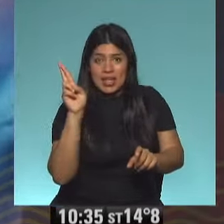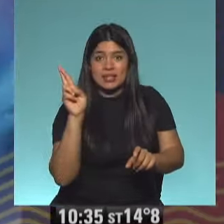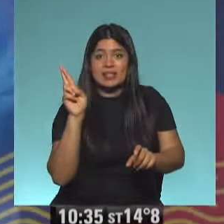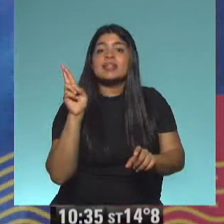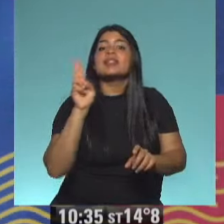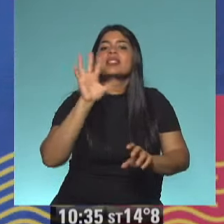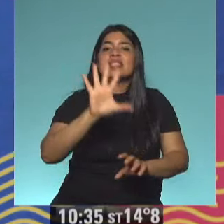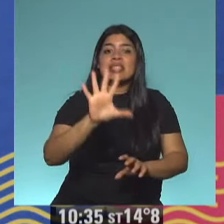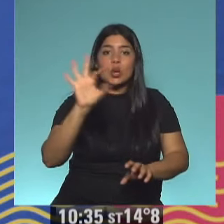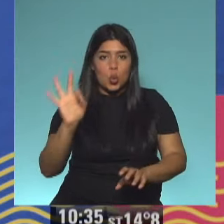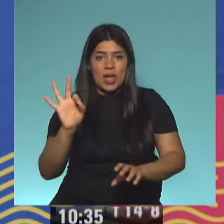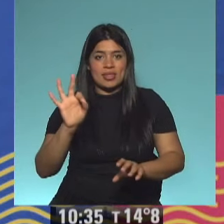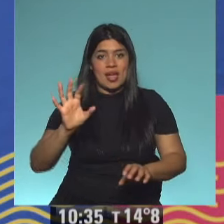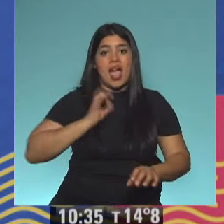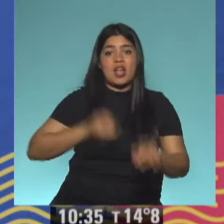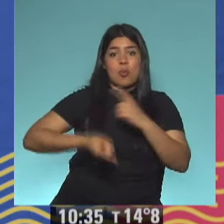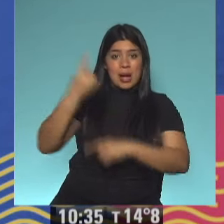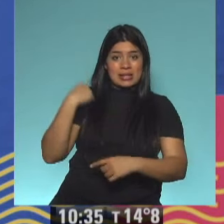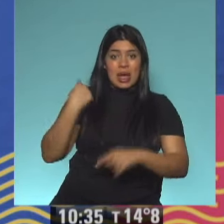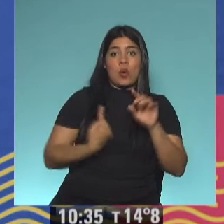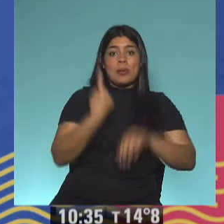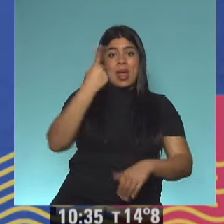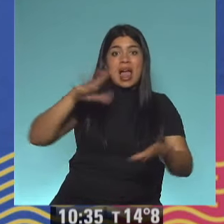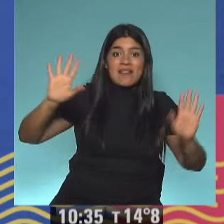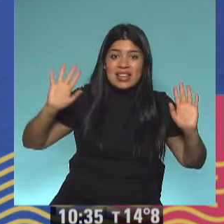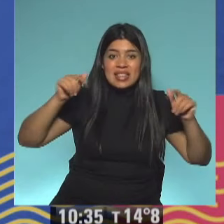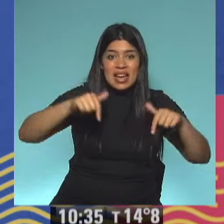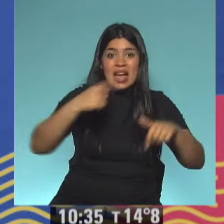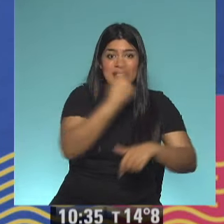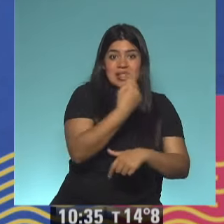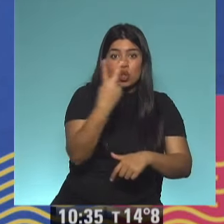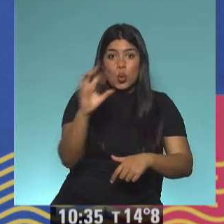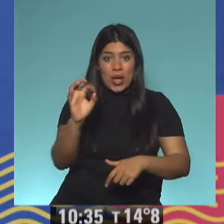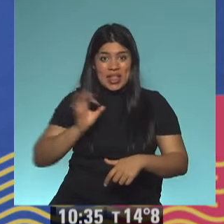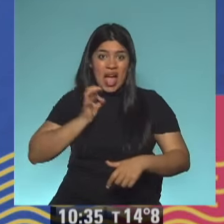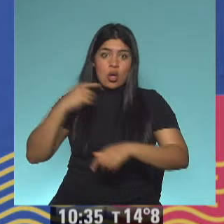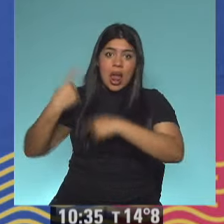además participamos el año pasado por primera vez en más de 120 años de historia del carnaval.